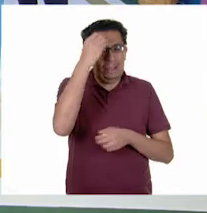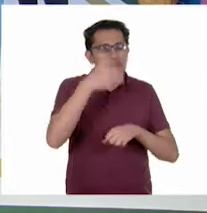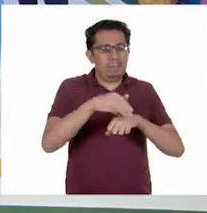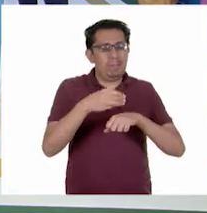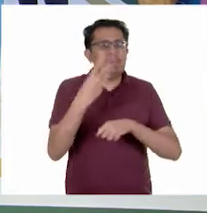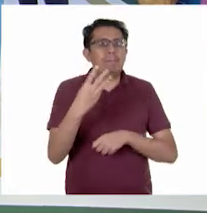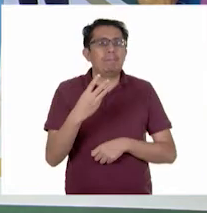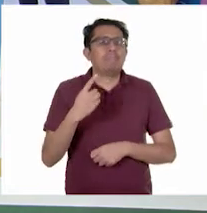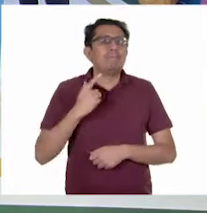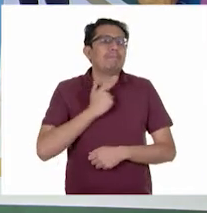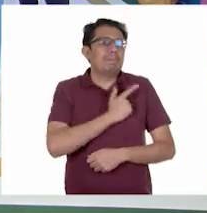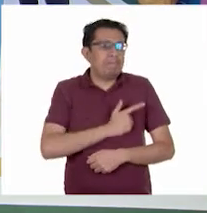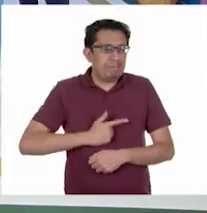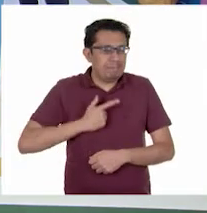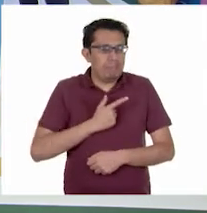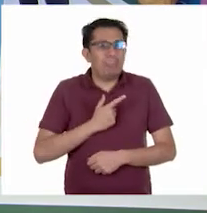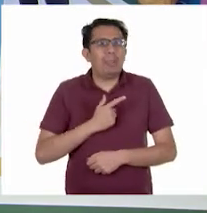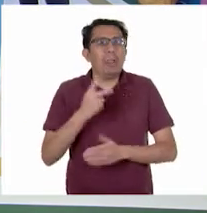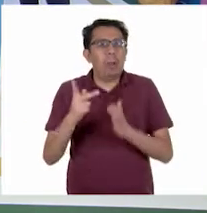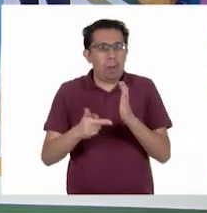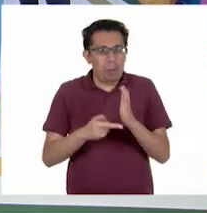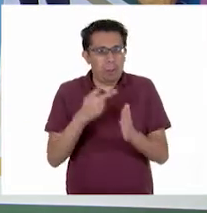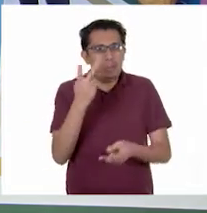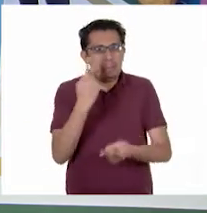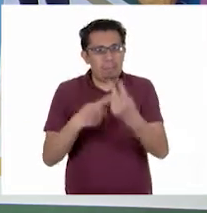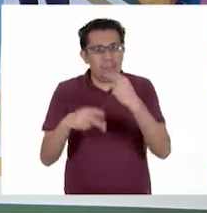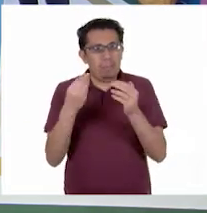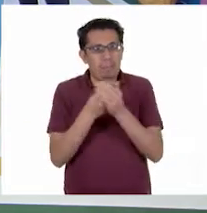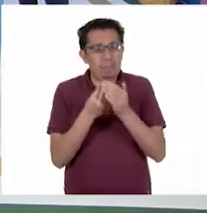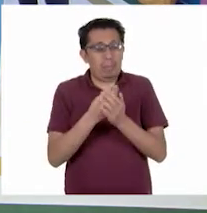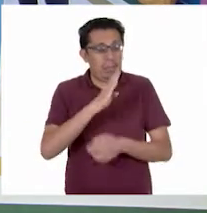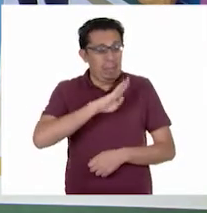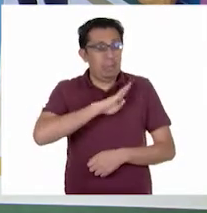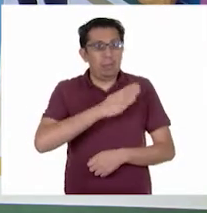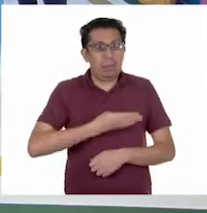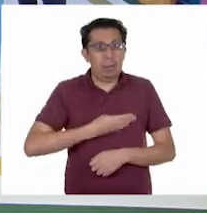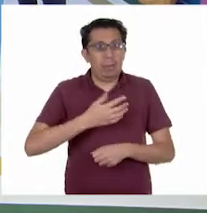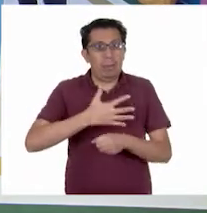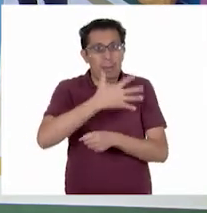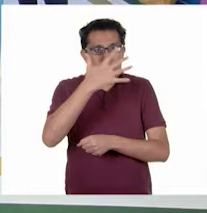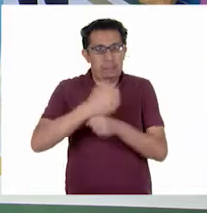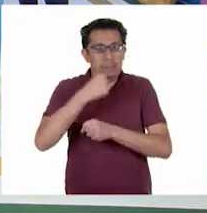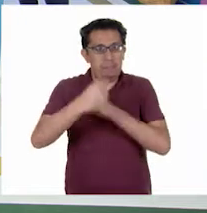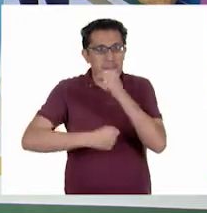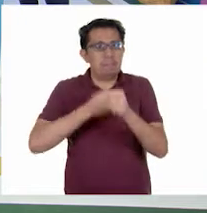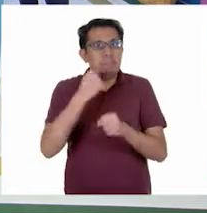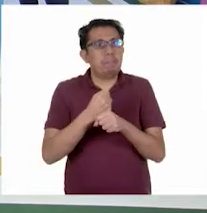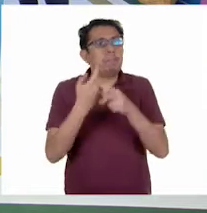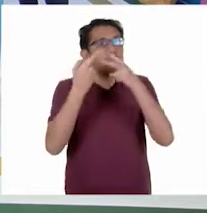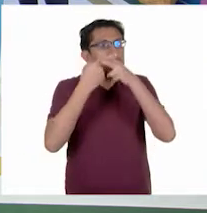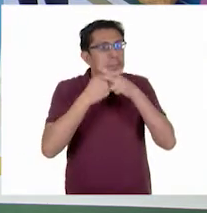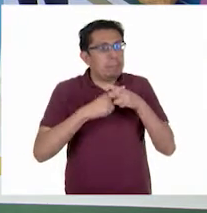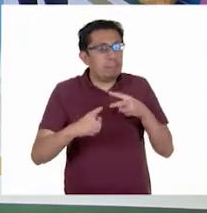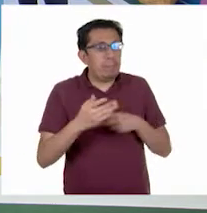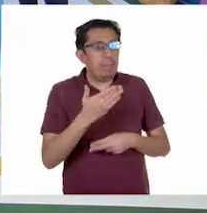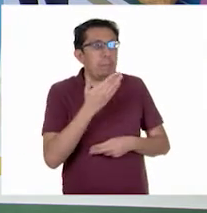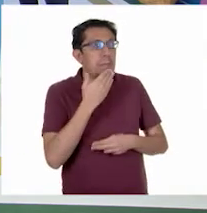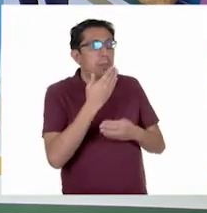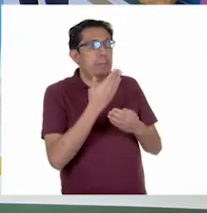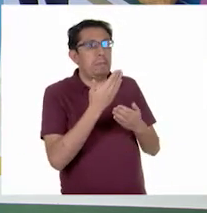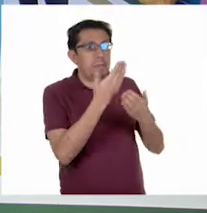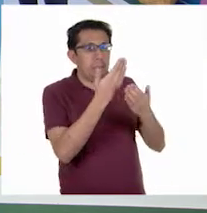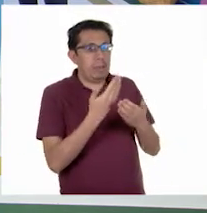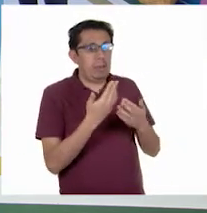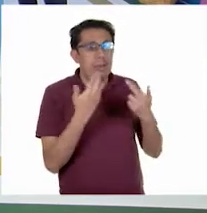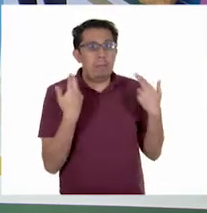tenerlos nuevamente en una clase más de Español quinto grado. Y ahora sí, para comenzar, vamos a darle la bienvenida a nuestro